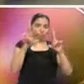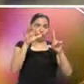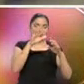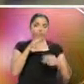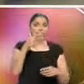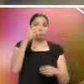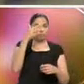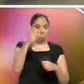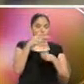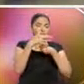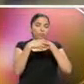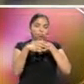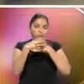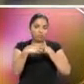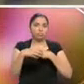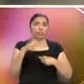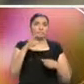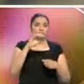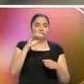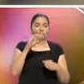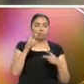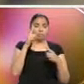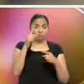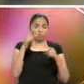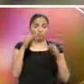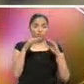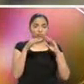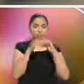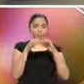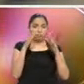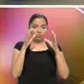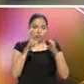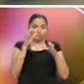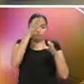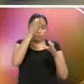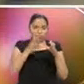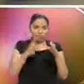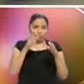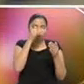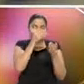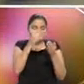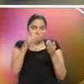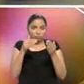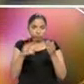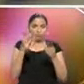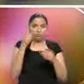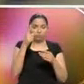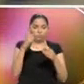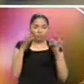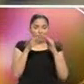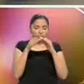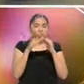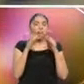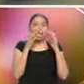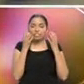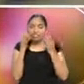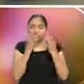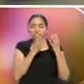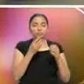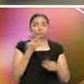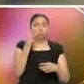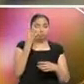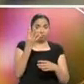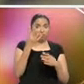8 rebanadas de jamón, 1,5 taza de melón cortado en cubitos, 1 taza de sandía cortada también en cubitos,